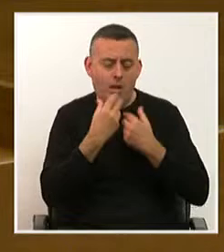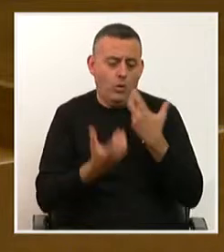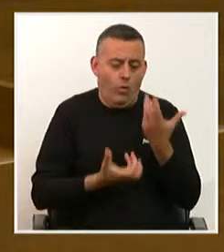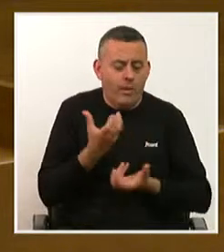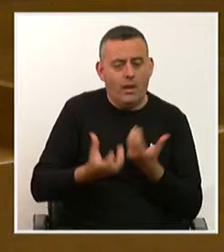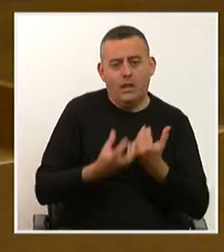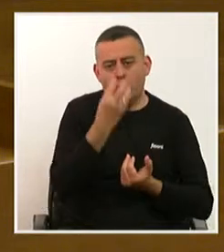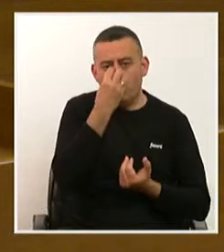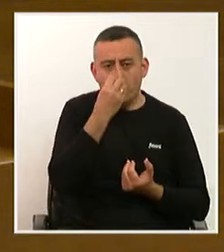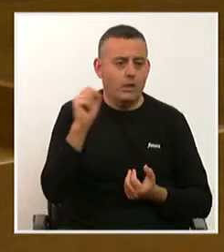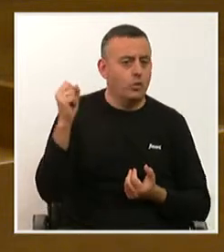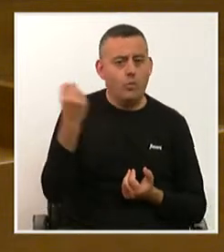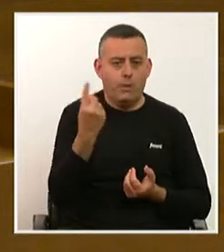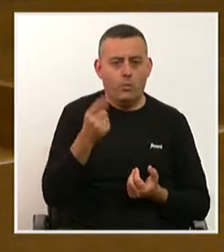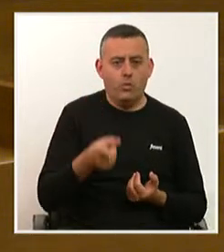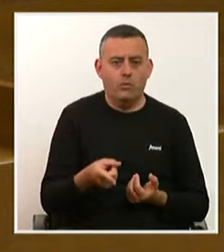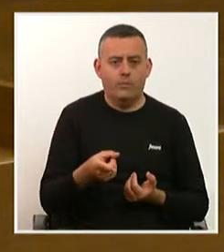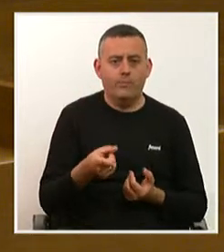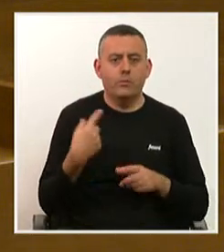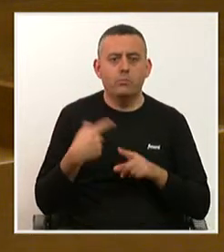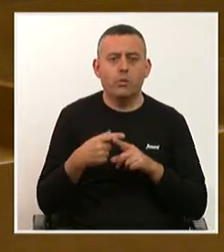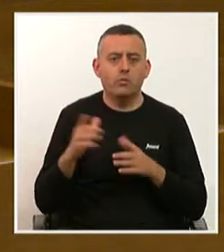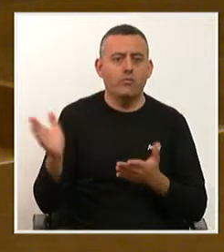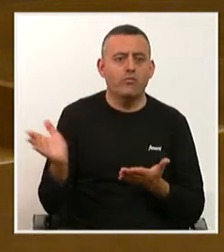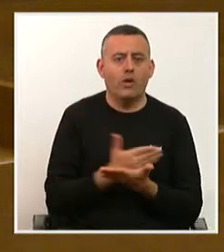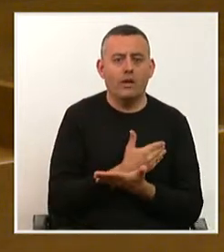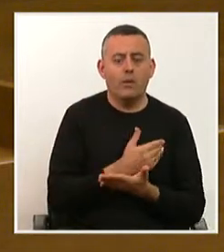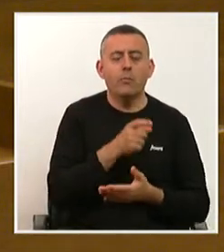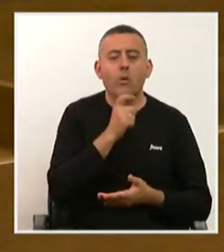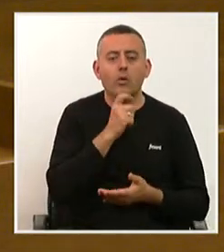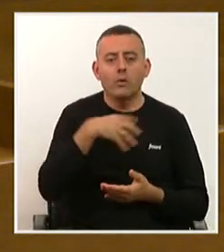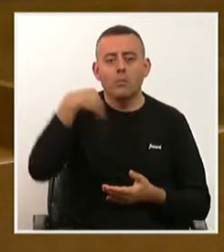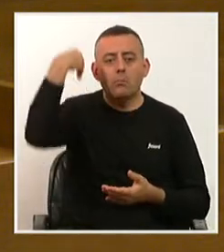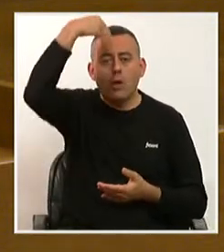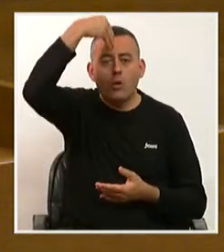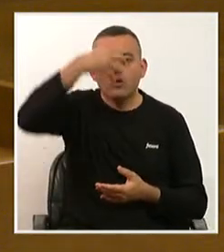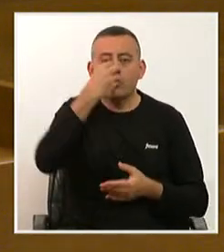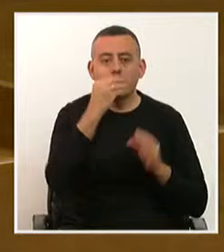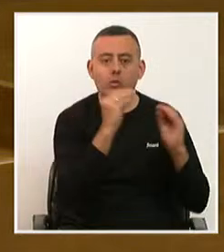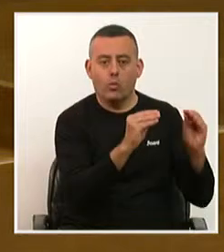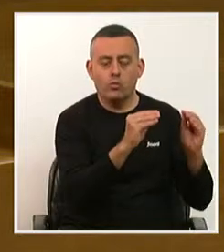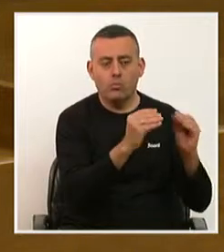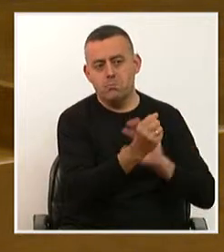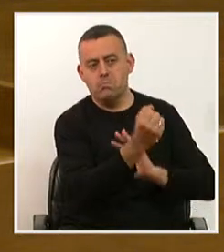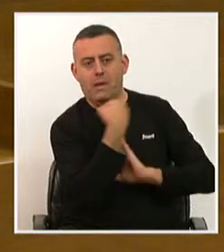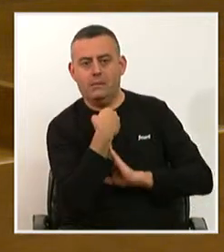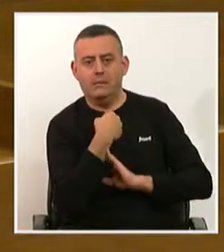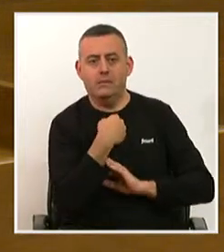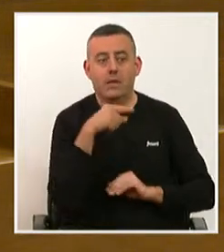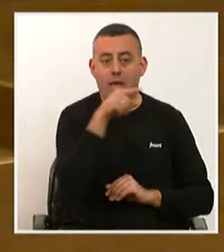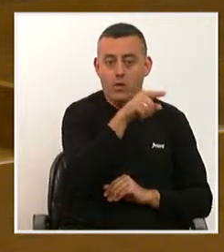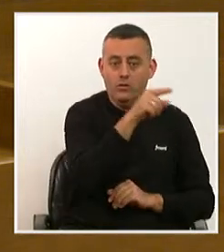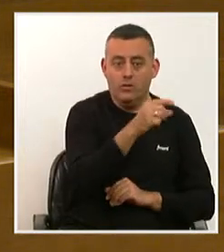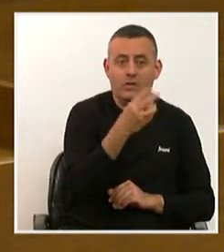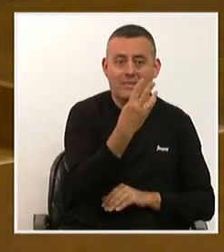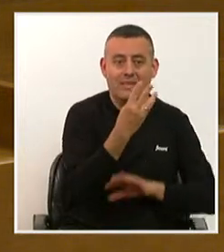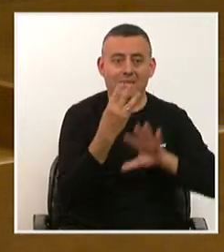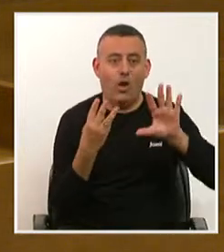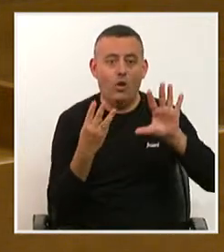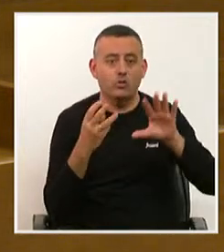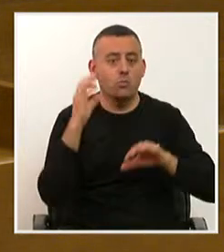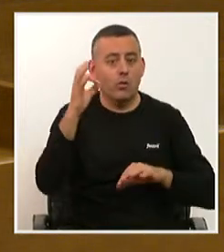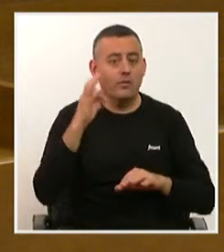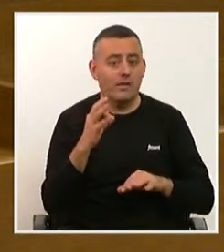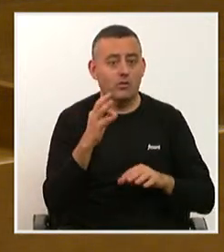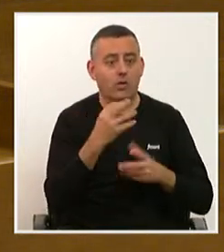producto que ha sido desbancado por el tomate marroquí tomate marroquí ha subido un 38 de las exportaciones